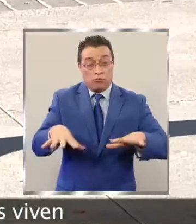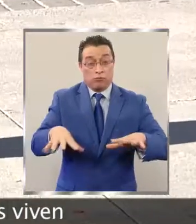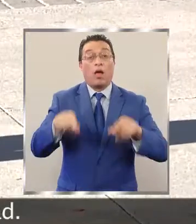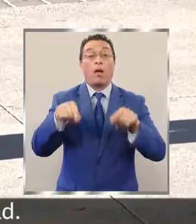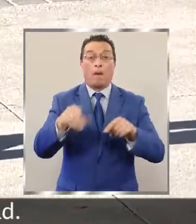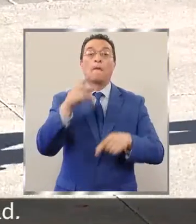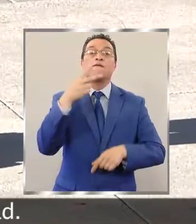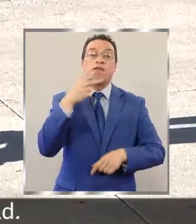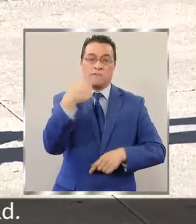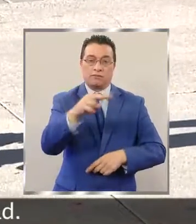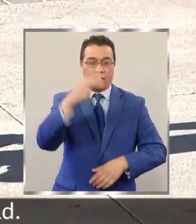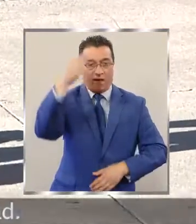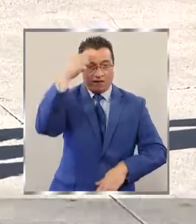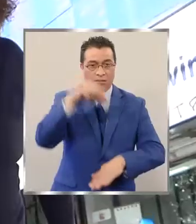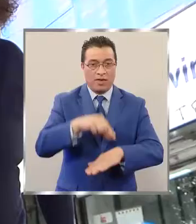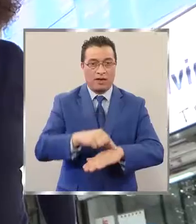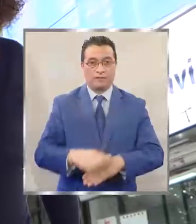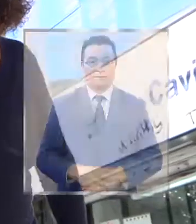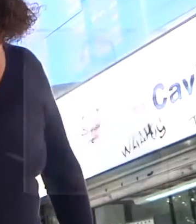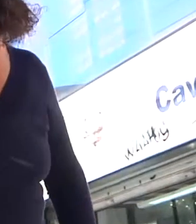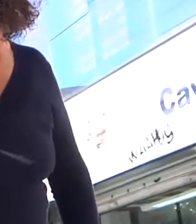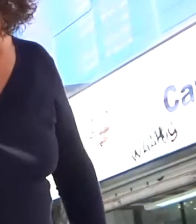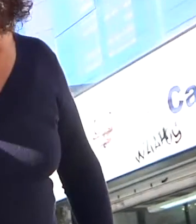de quienes viven con esta enfermedad.